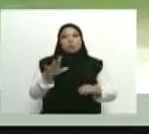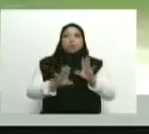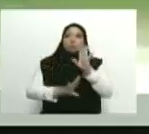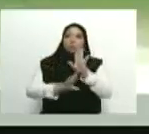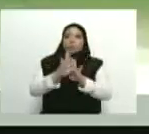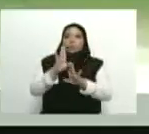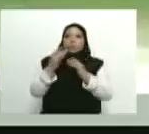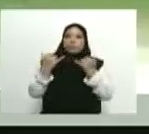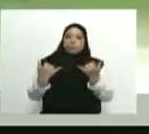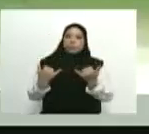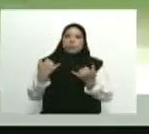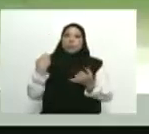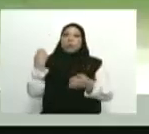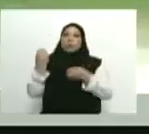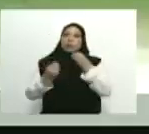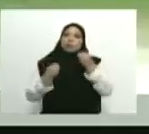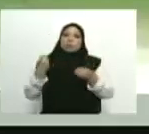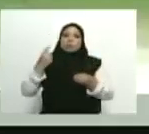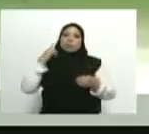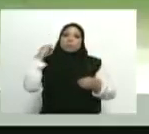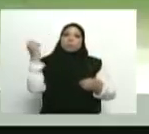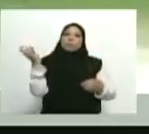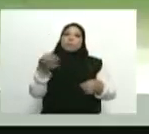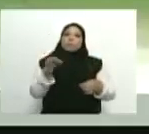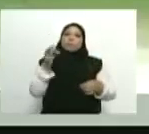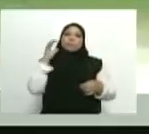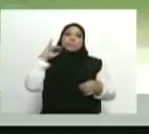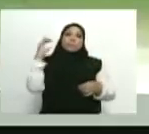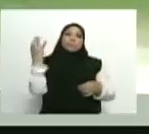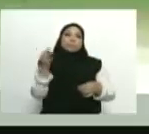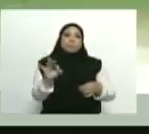Creciendo, creciendo y creciendo. Guárico, Guárico,